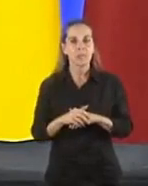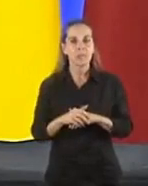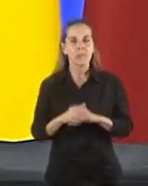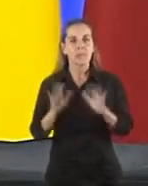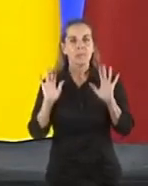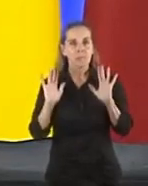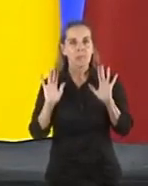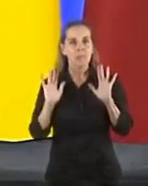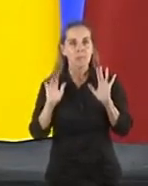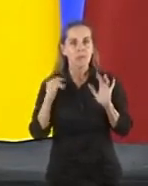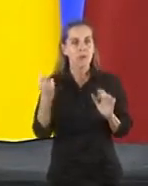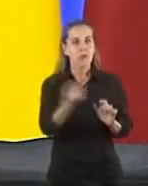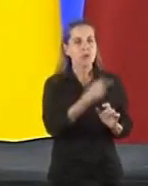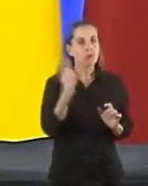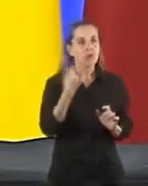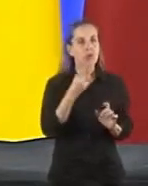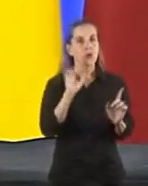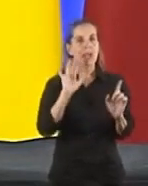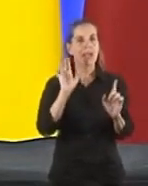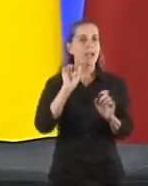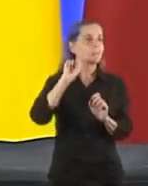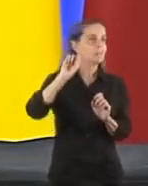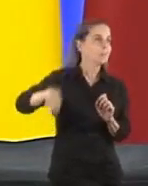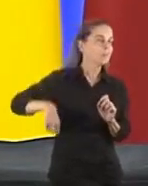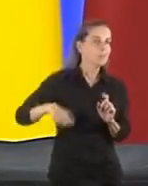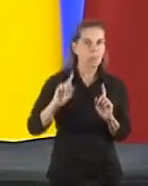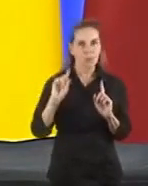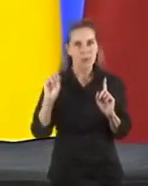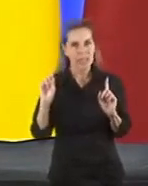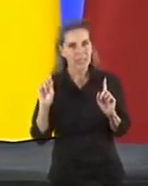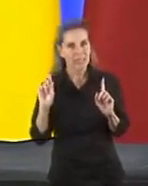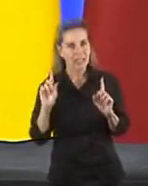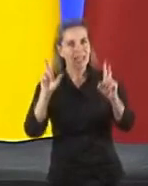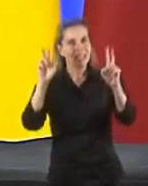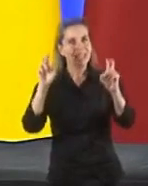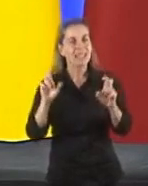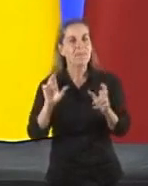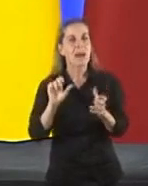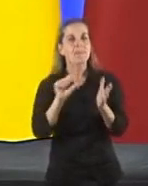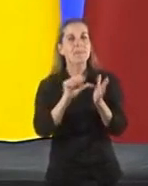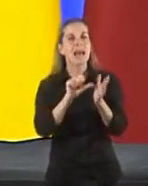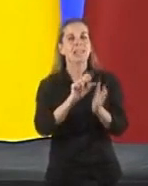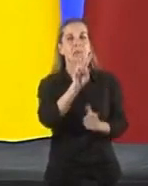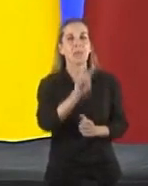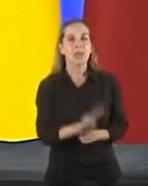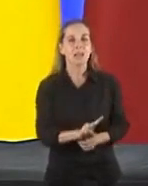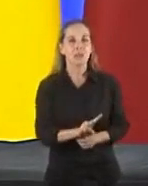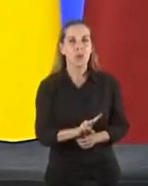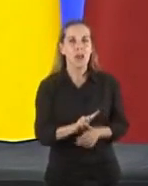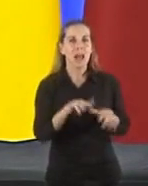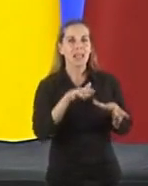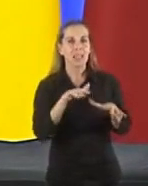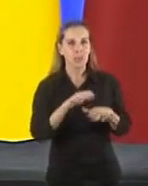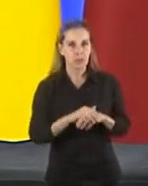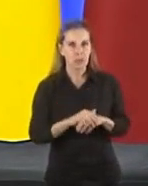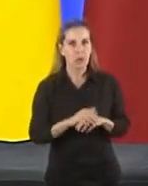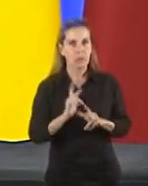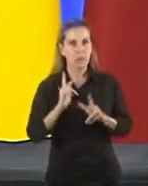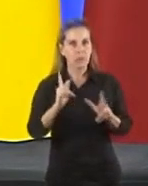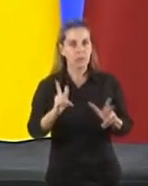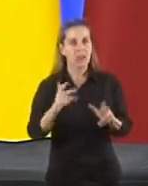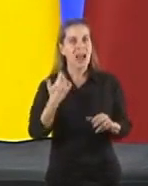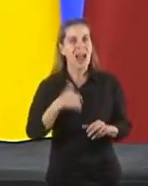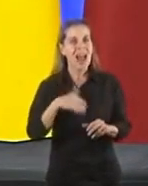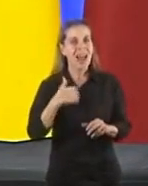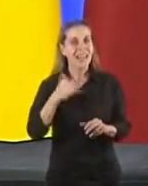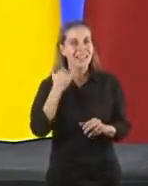nosotros no hemos sido ajenos al tema, que es el tema de Venezuela. Yo quiero recordar que la Argentina, desde